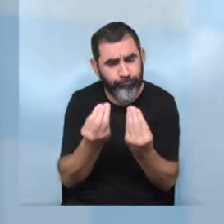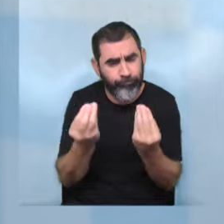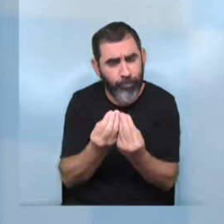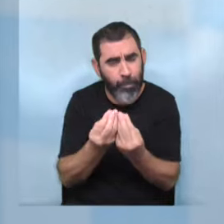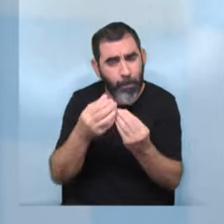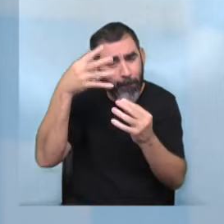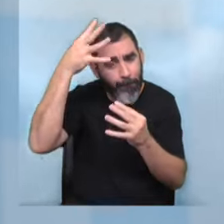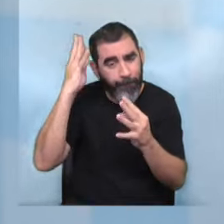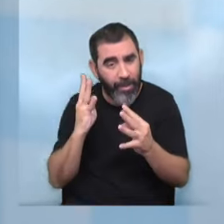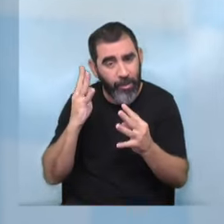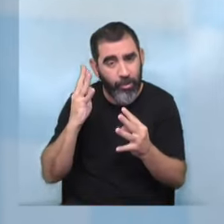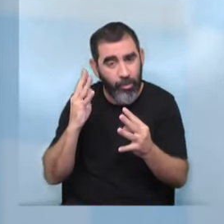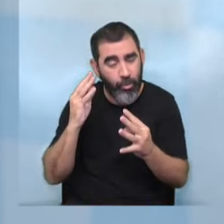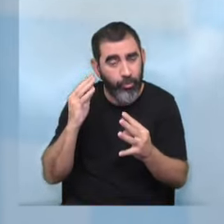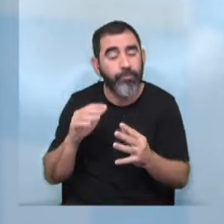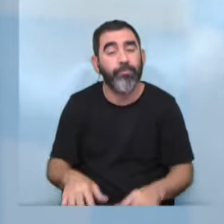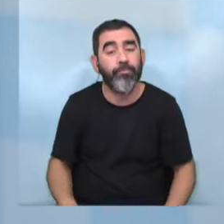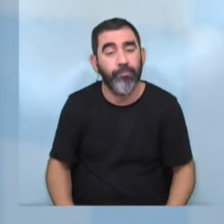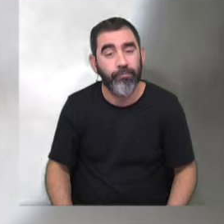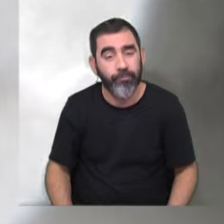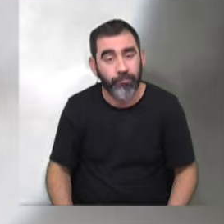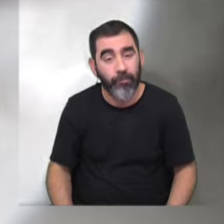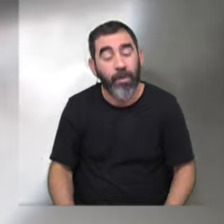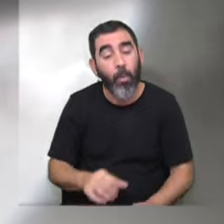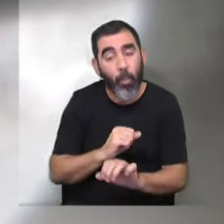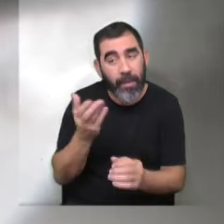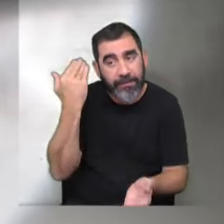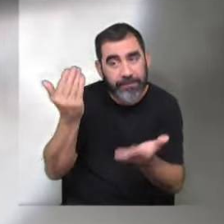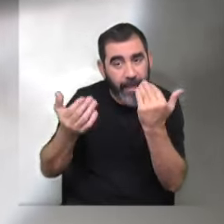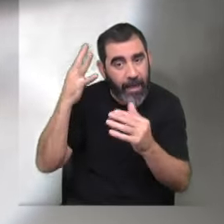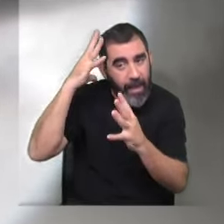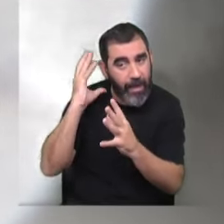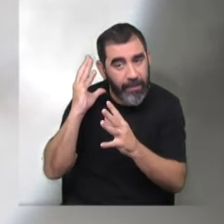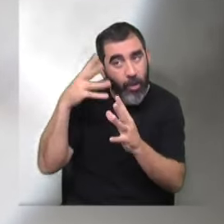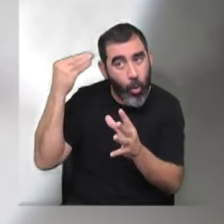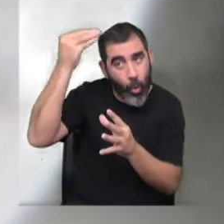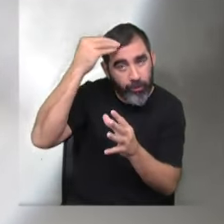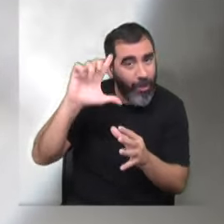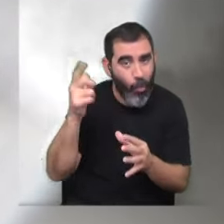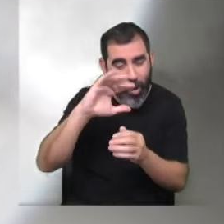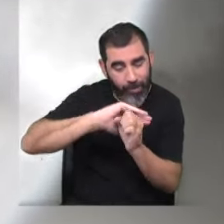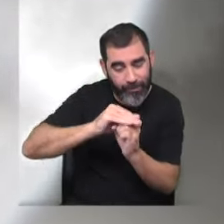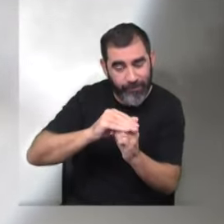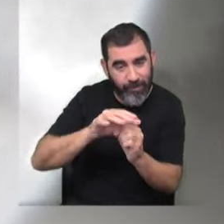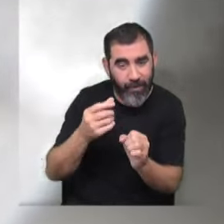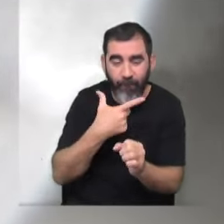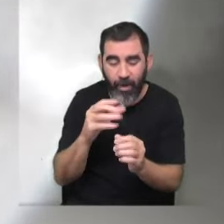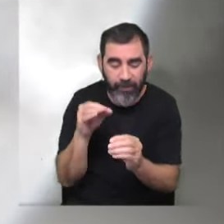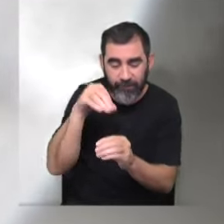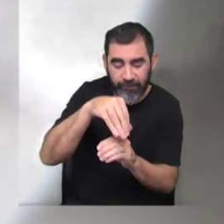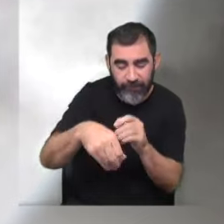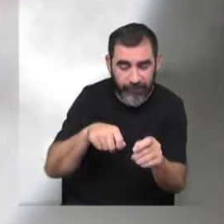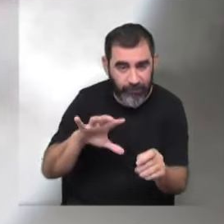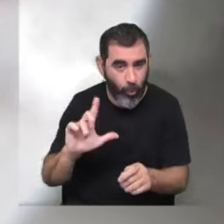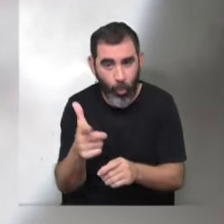muchos pelos en la zona dadora, que sean posibles de sacar y colocar en la zona receptora o en el sector